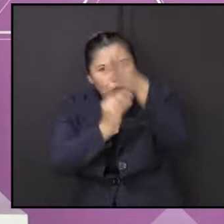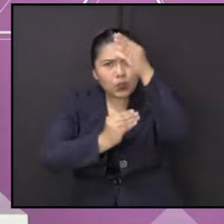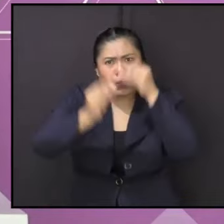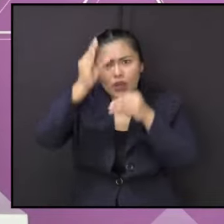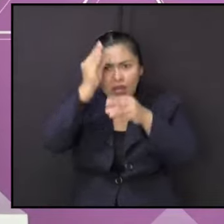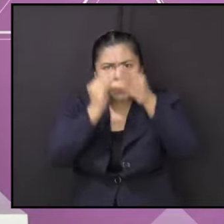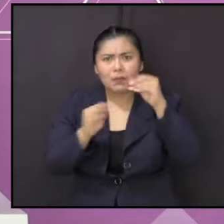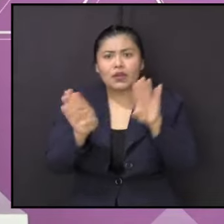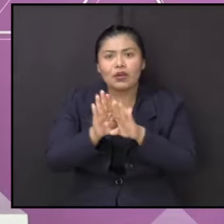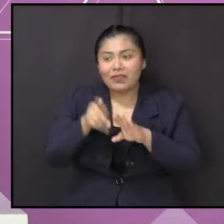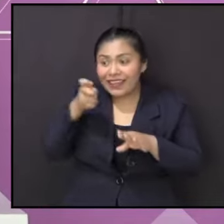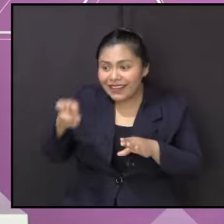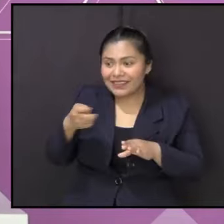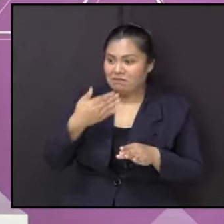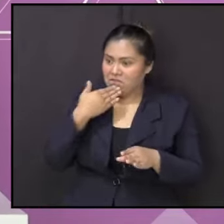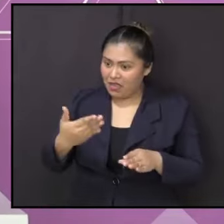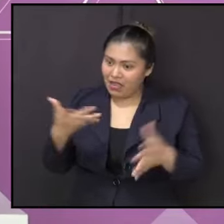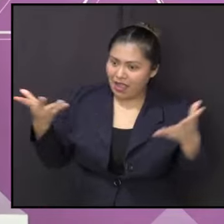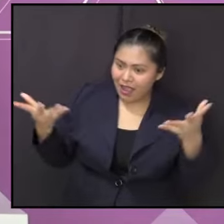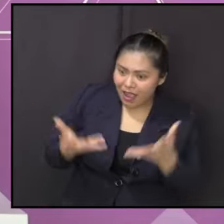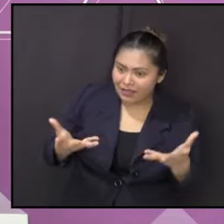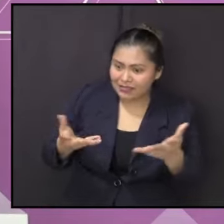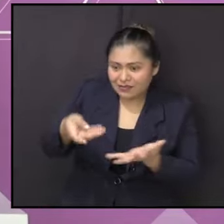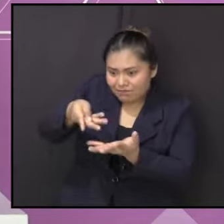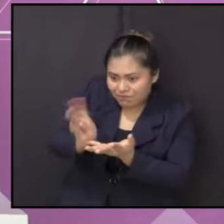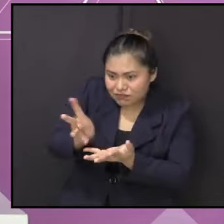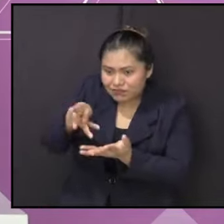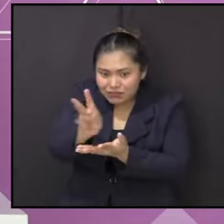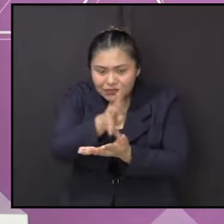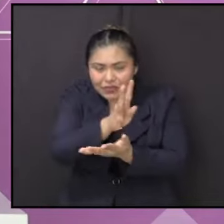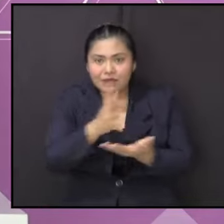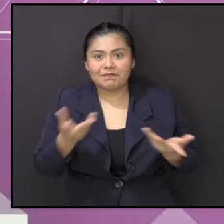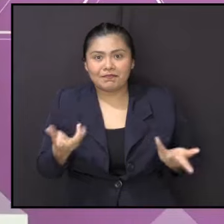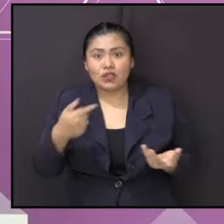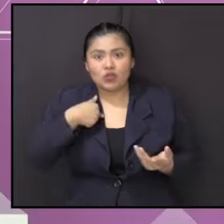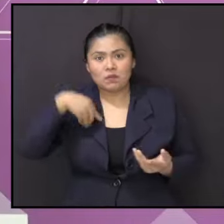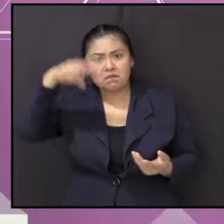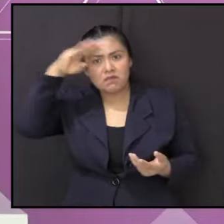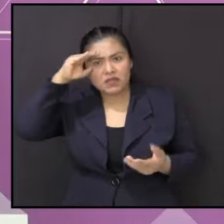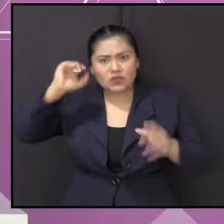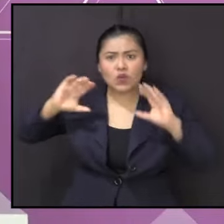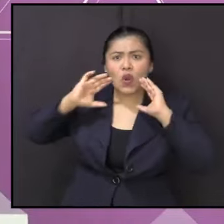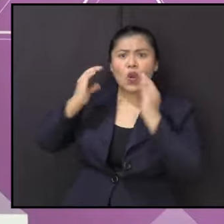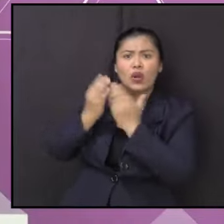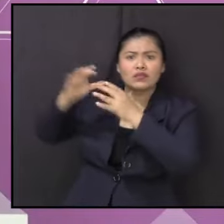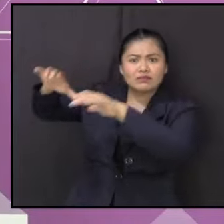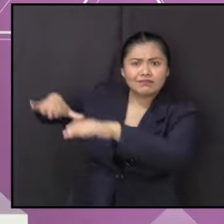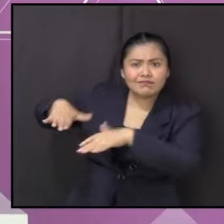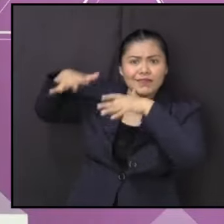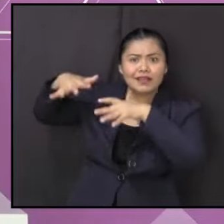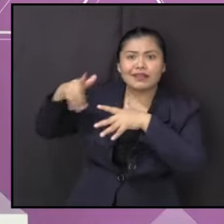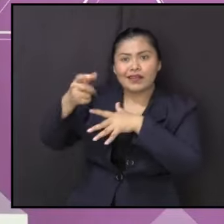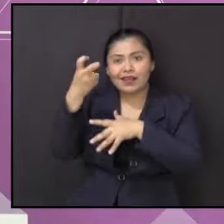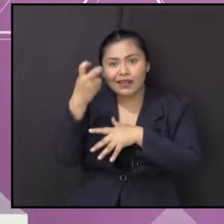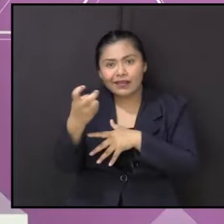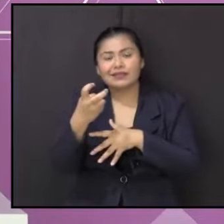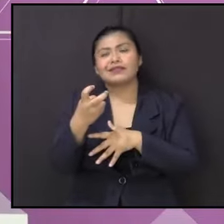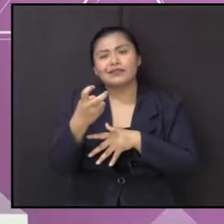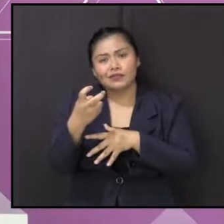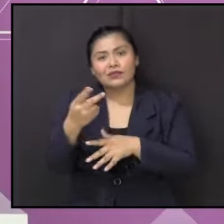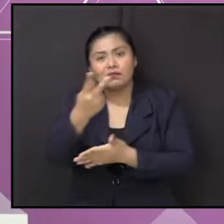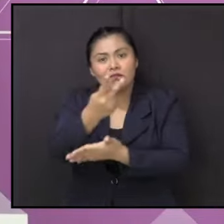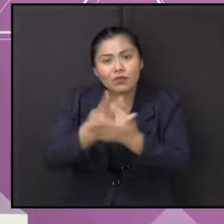realizar este tipo de actividades. Desde el Congreso yo considero y voy a impulsar que cada uno de los programas que pongamos